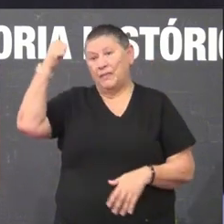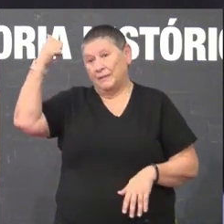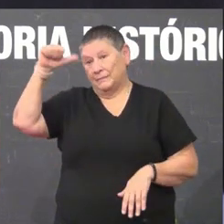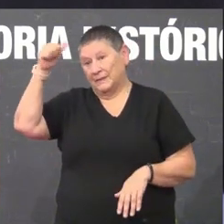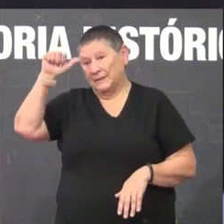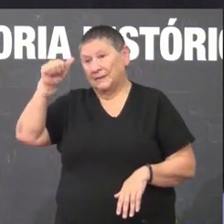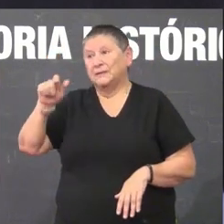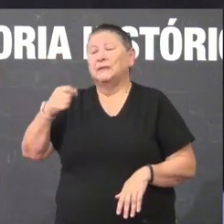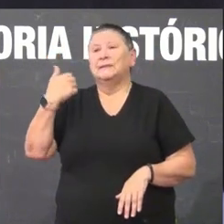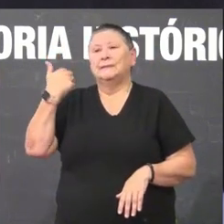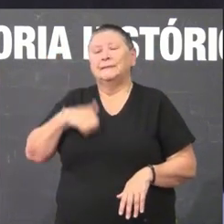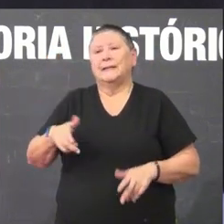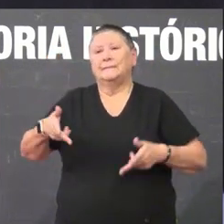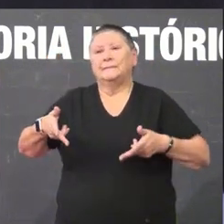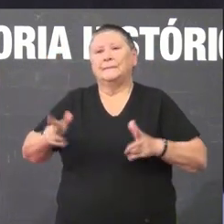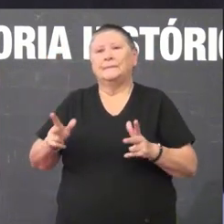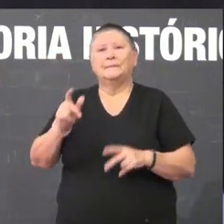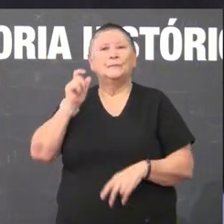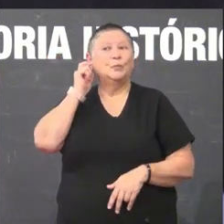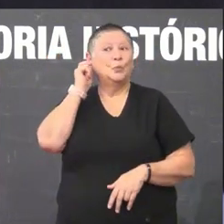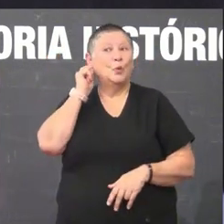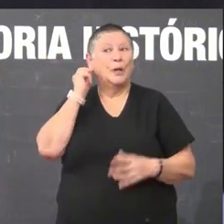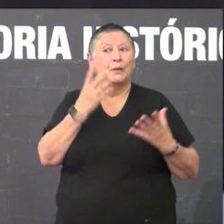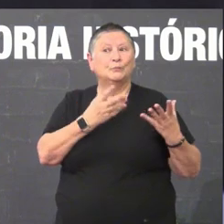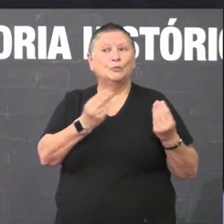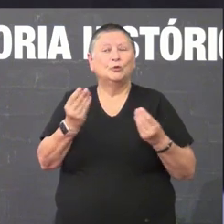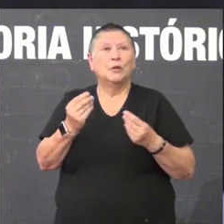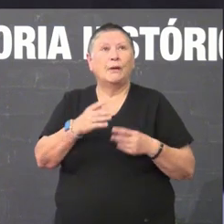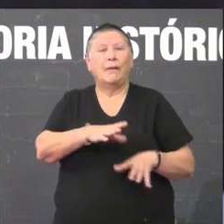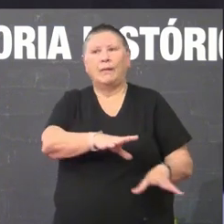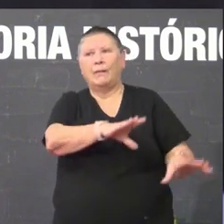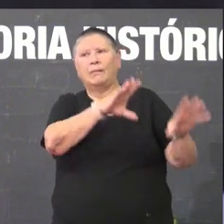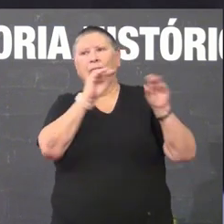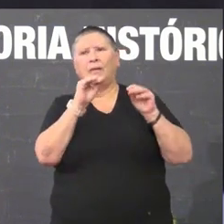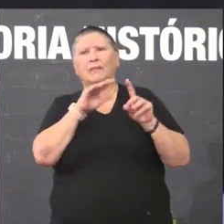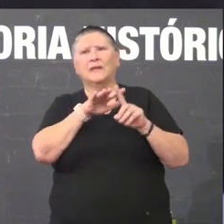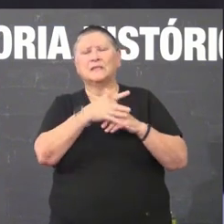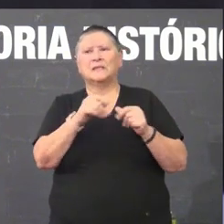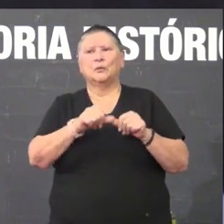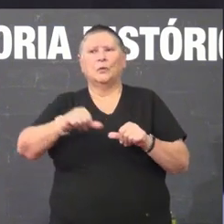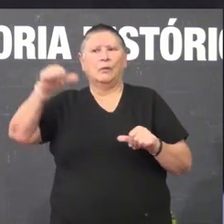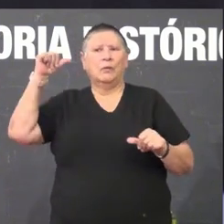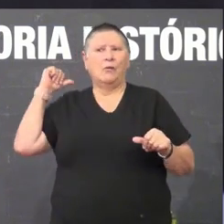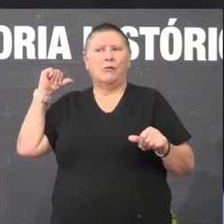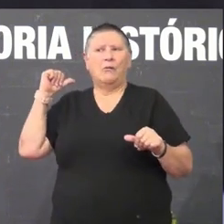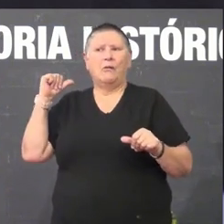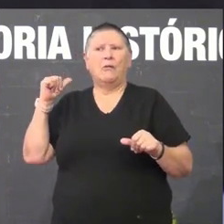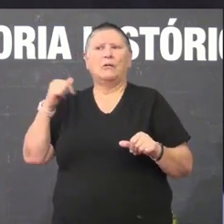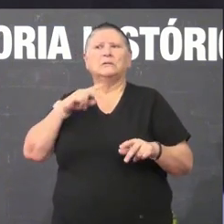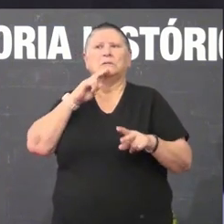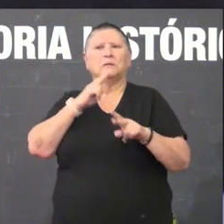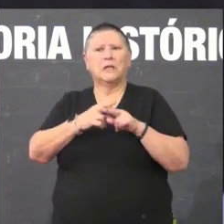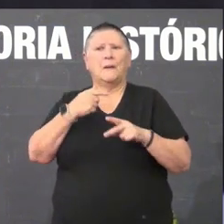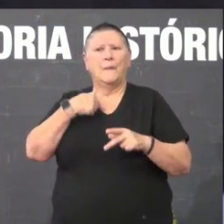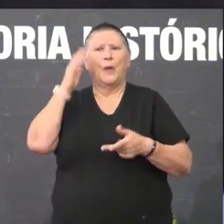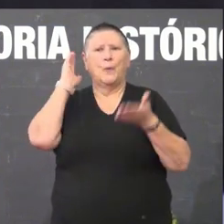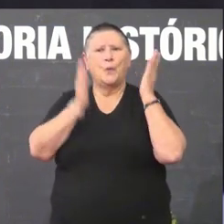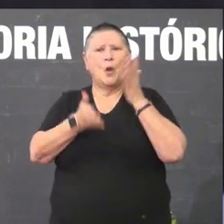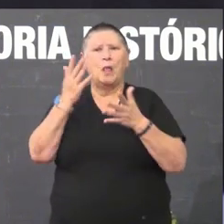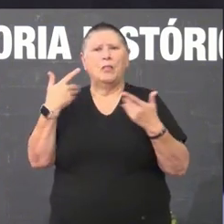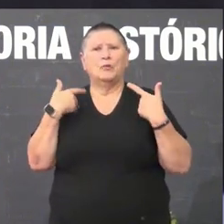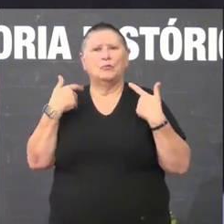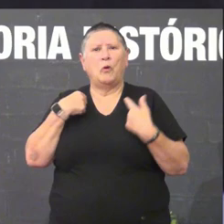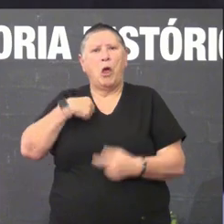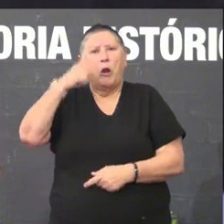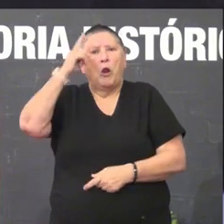que muchas mujeres también de repente entiendan lo que han vivido y digan Ah yo que he vivido era violencia machista yo no a